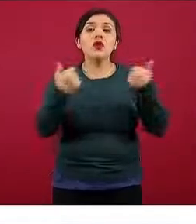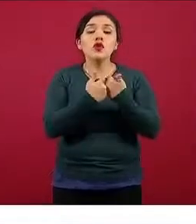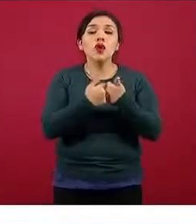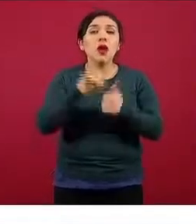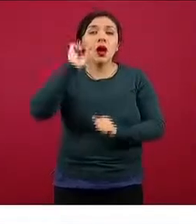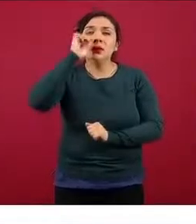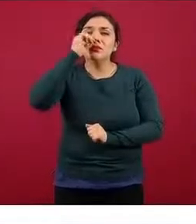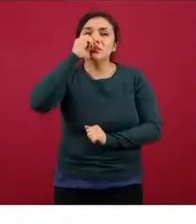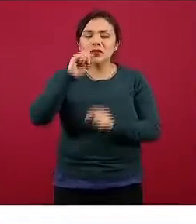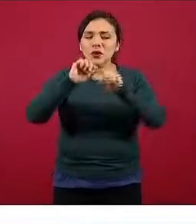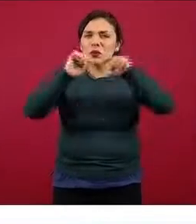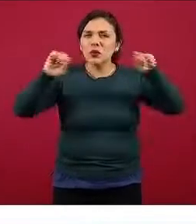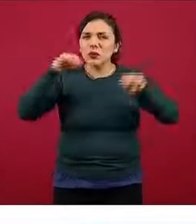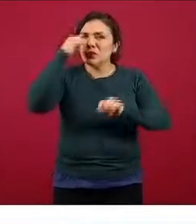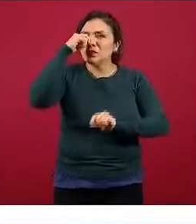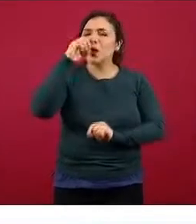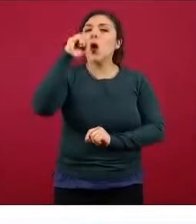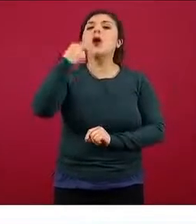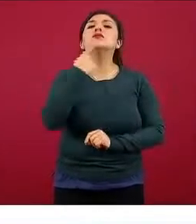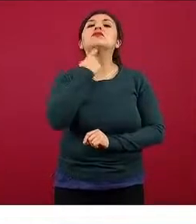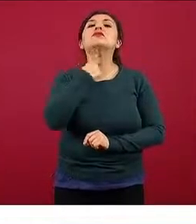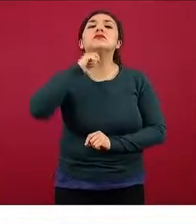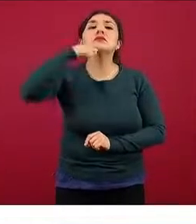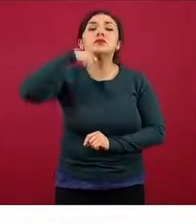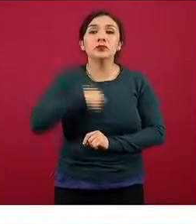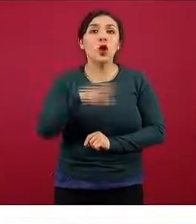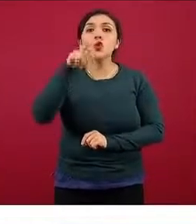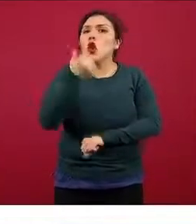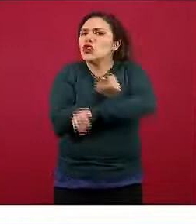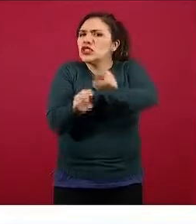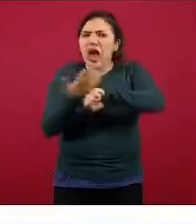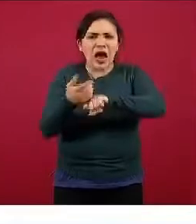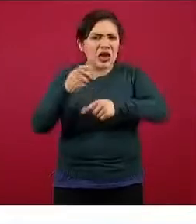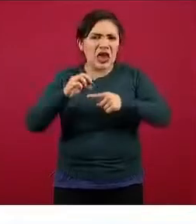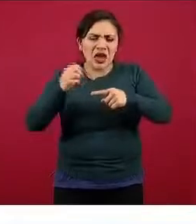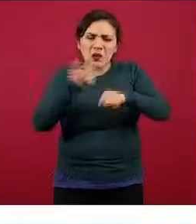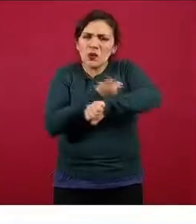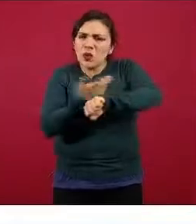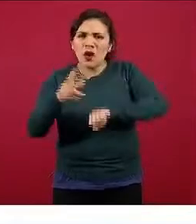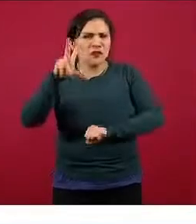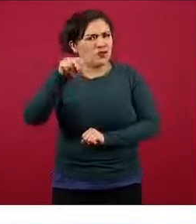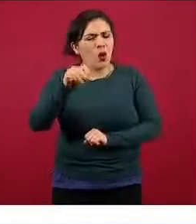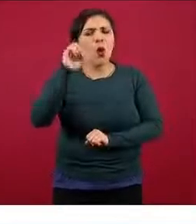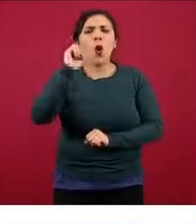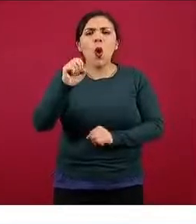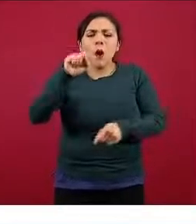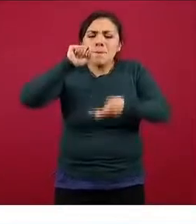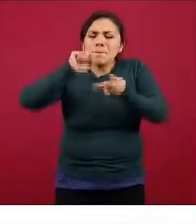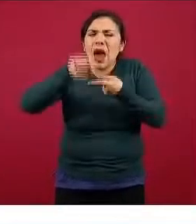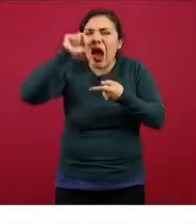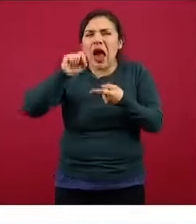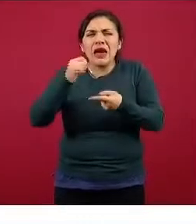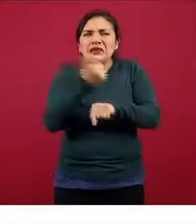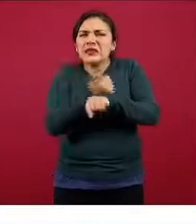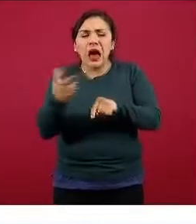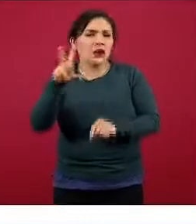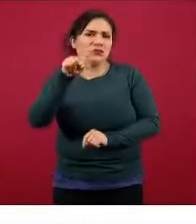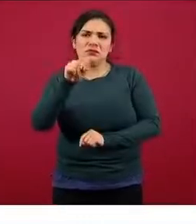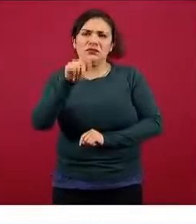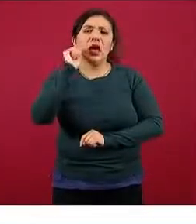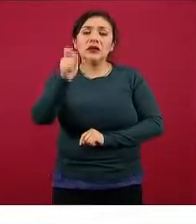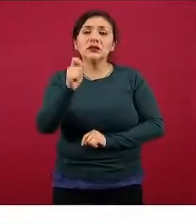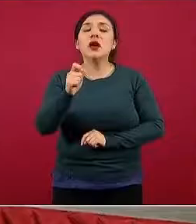hisopos nasales o faringios, no son pruebas de sangre, no son pruebas rápidas de un piquetito de sangre, son pruebas